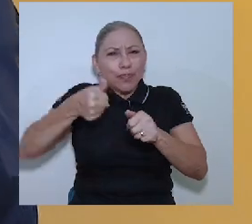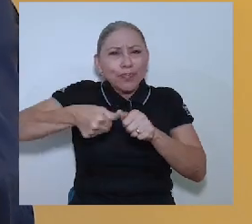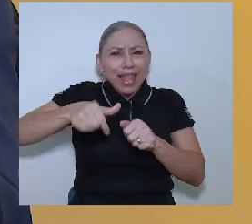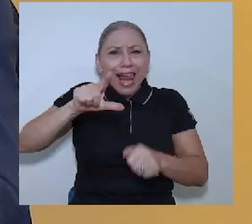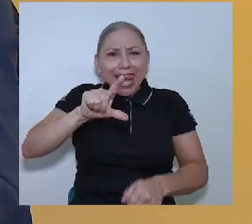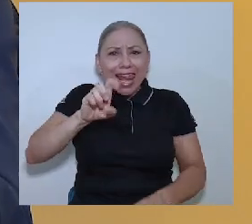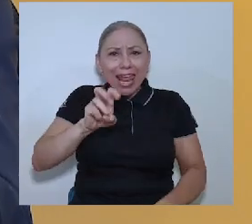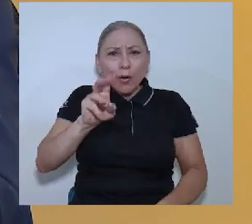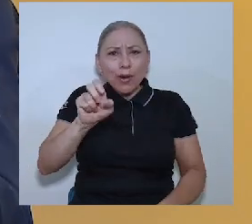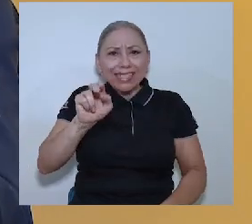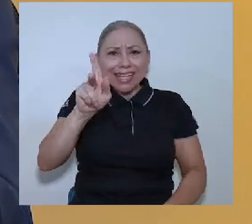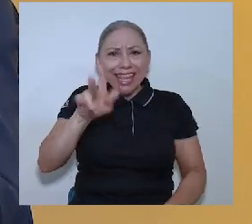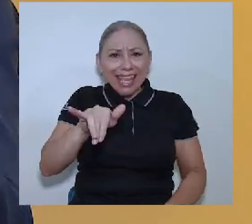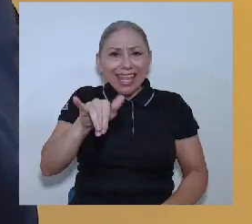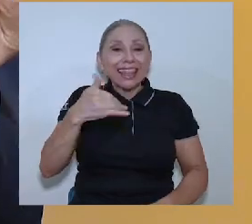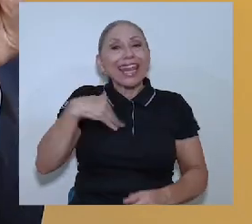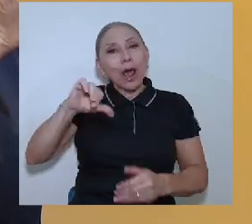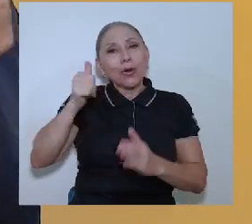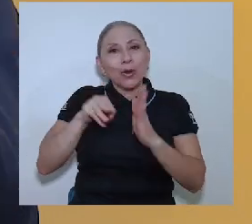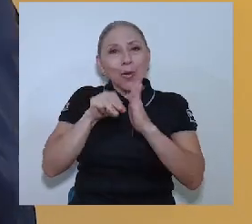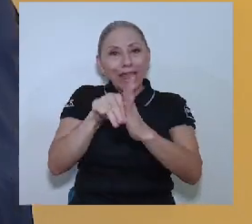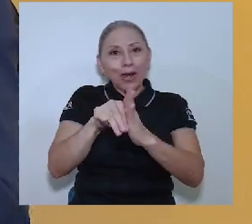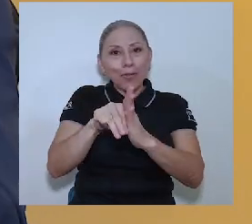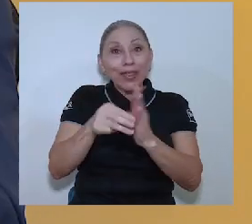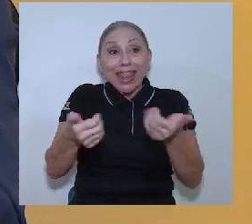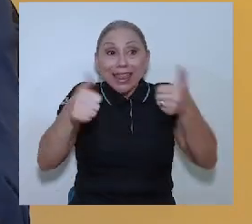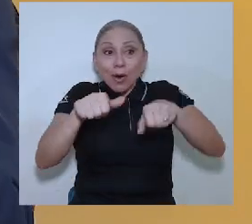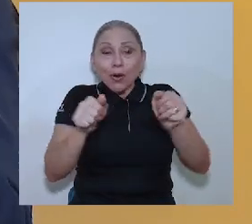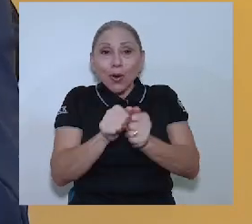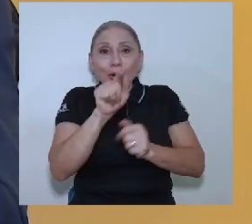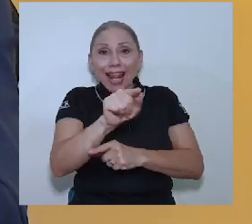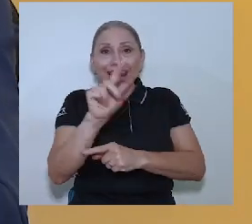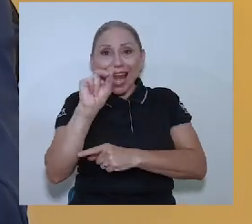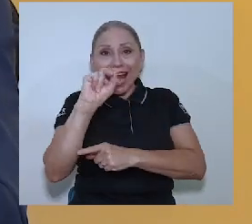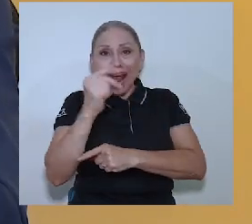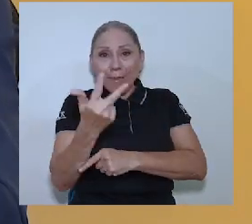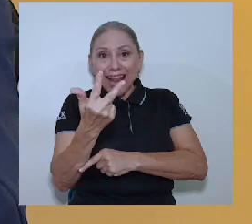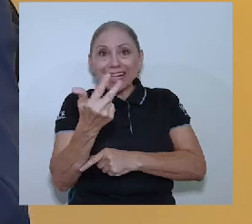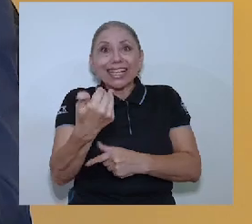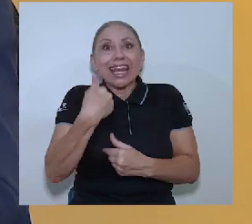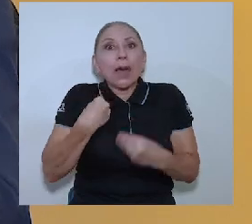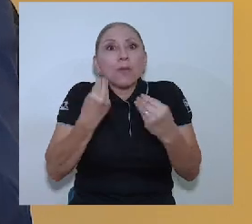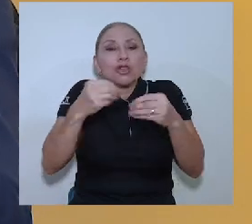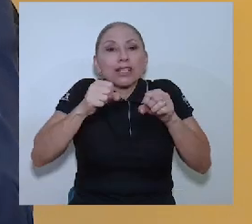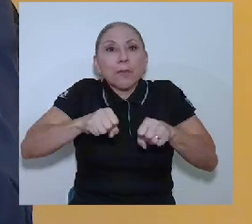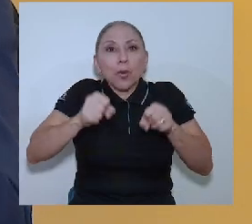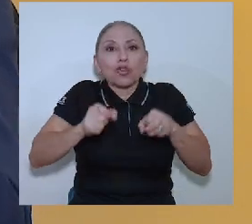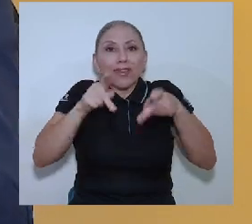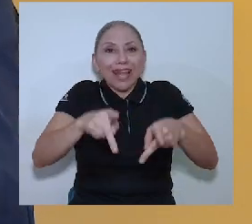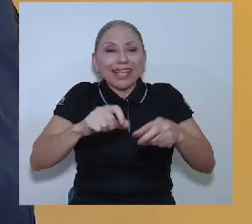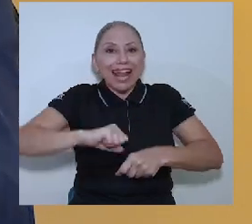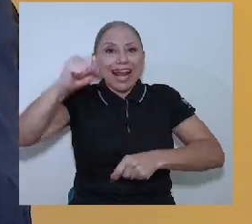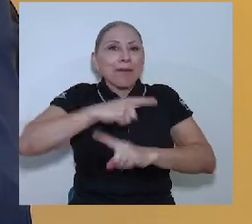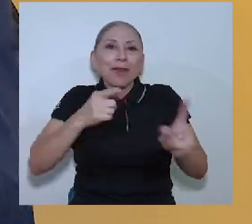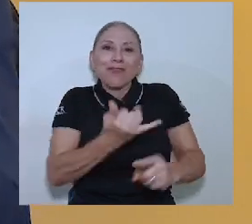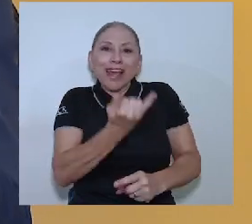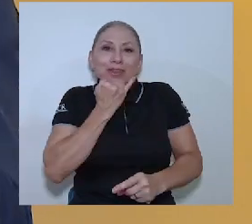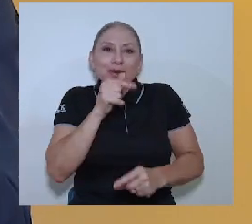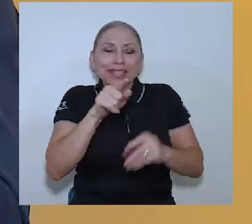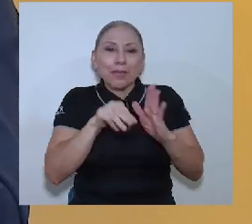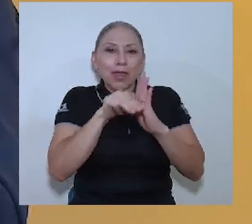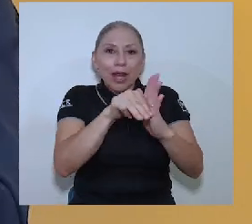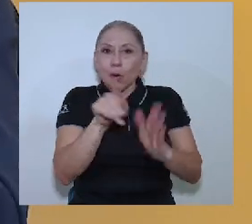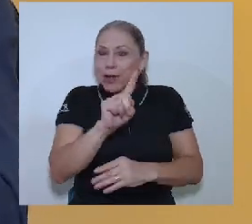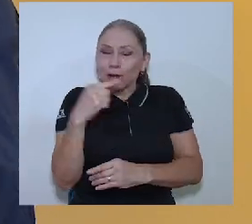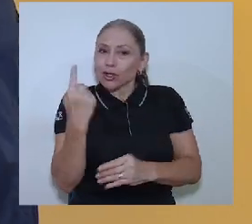tenía otro modelo según el cual Kamala Harris tenía amplias posibilidades de ganar y falló ese modelo. Pero no eran solo